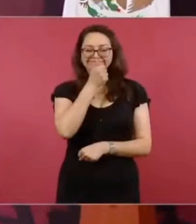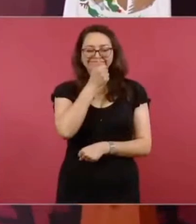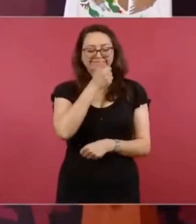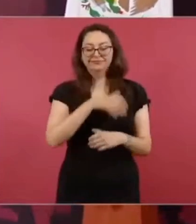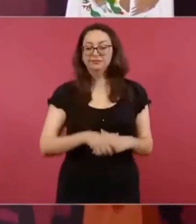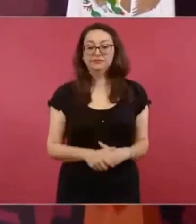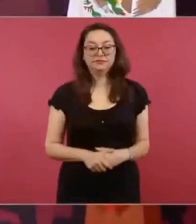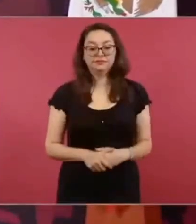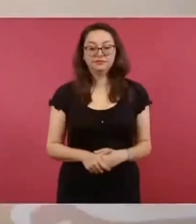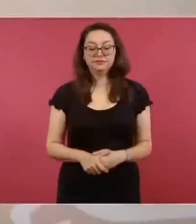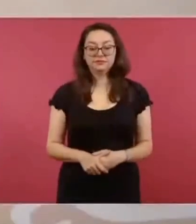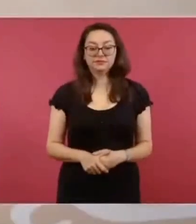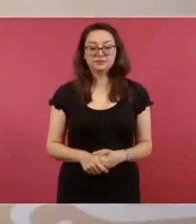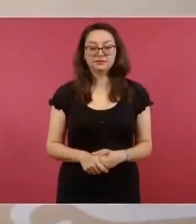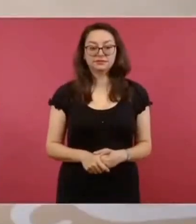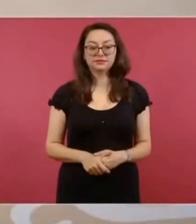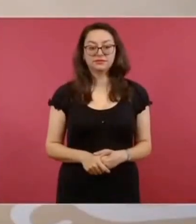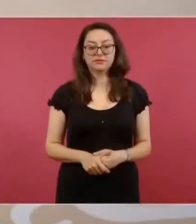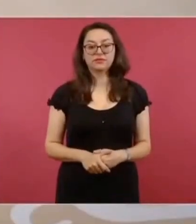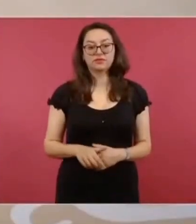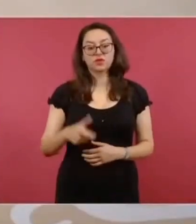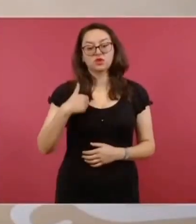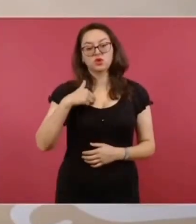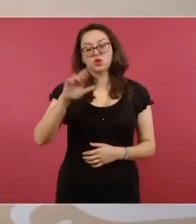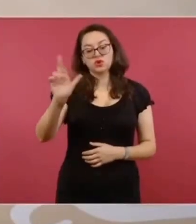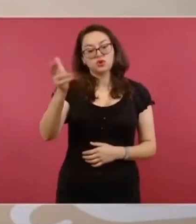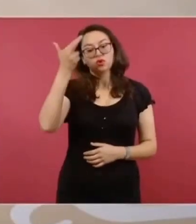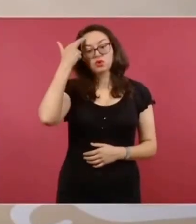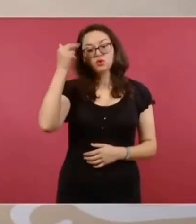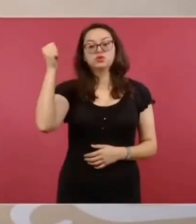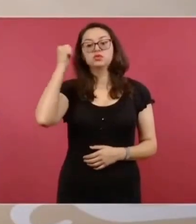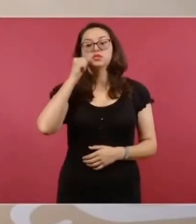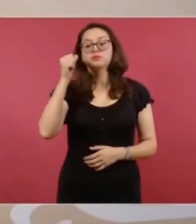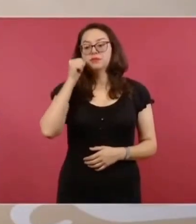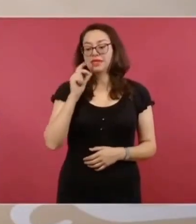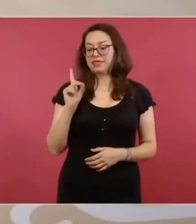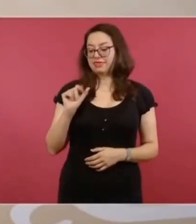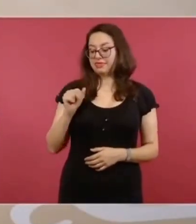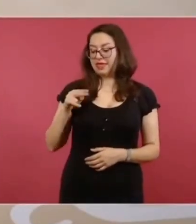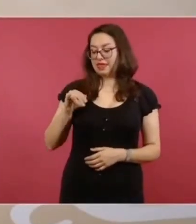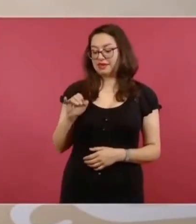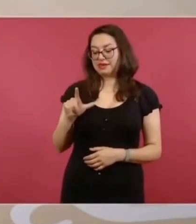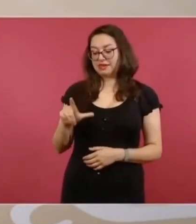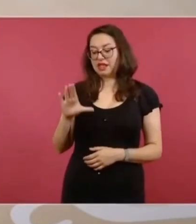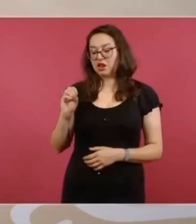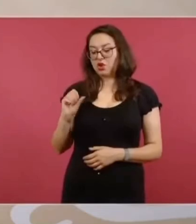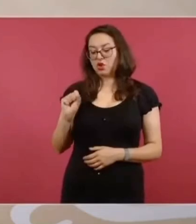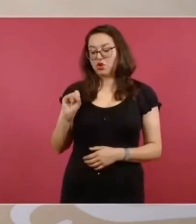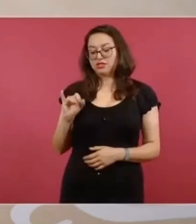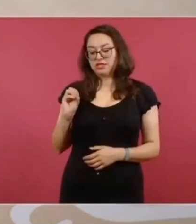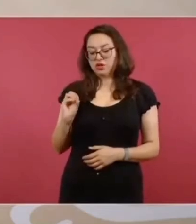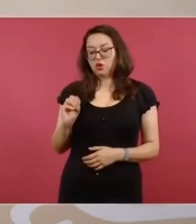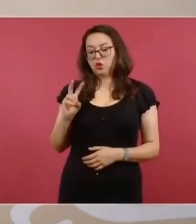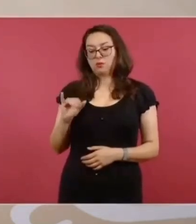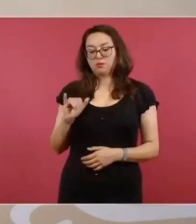menciono lo que decía don Daniel Cosío Villegas, de que ya no estaba